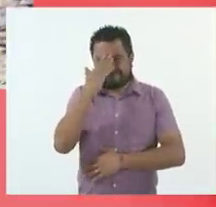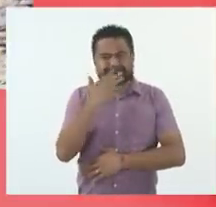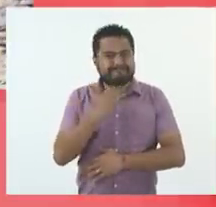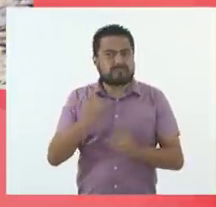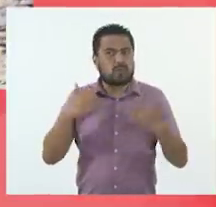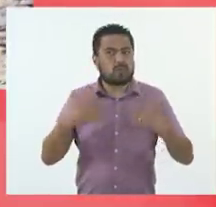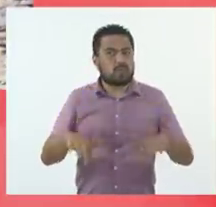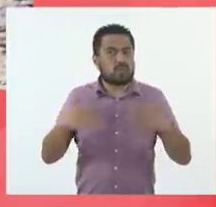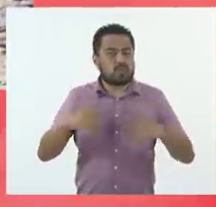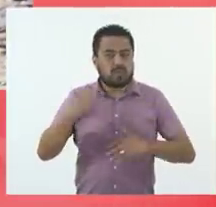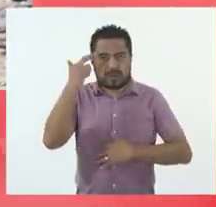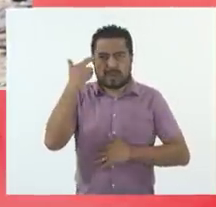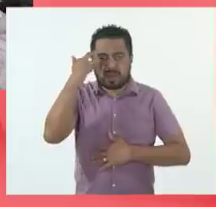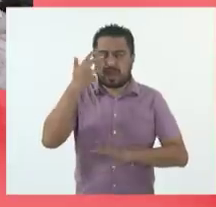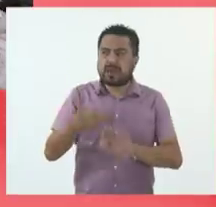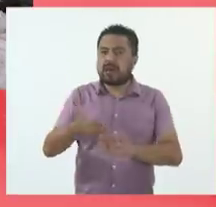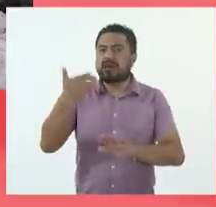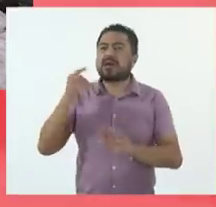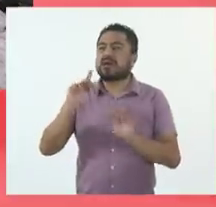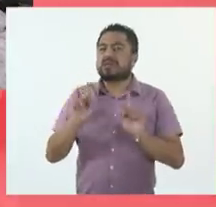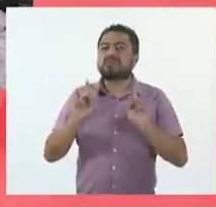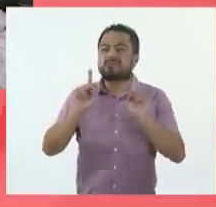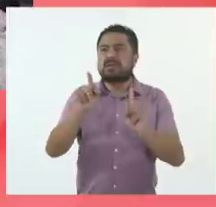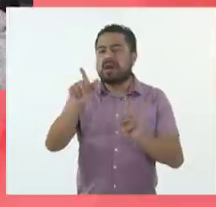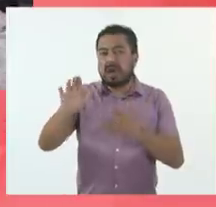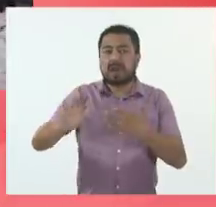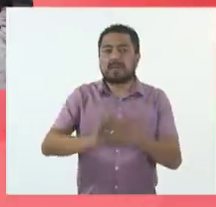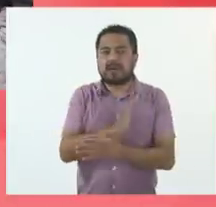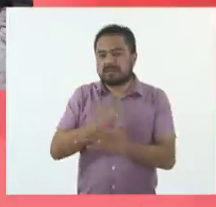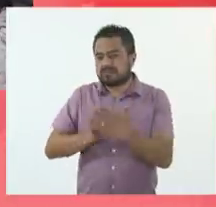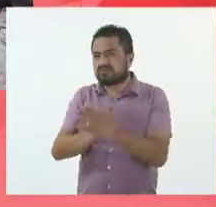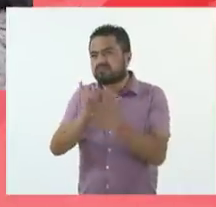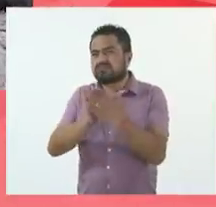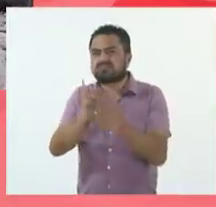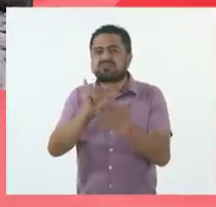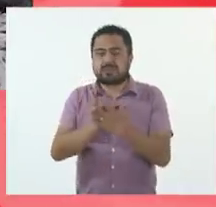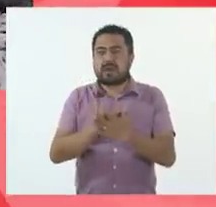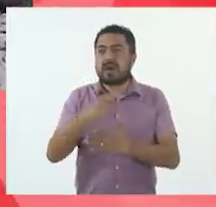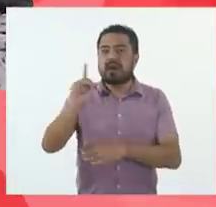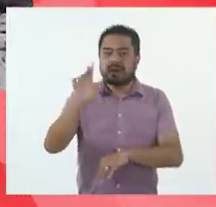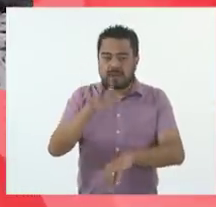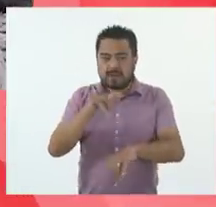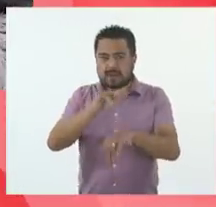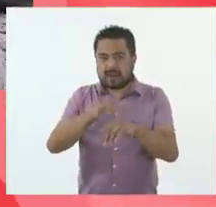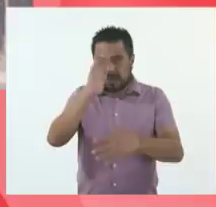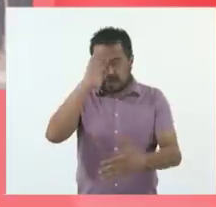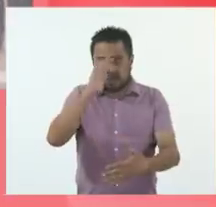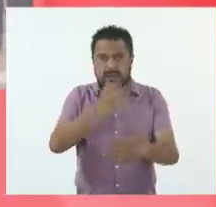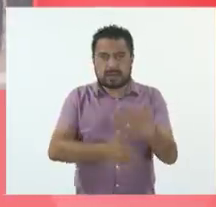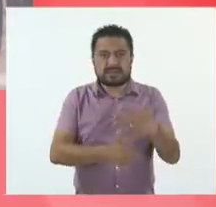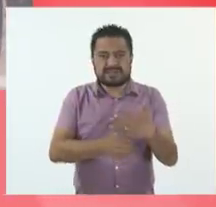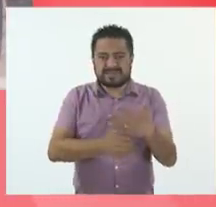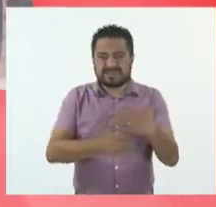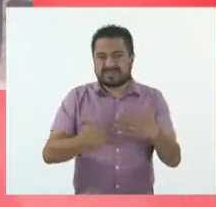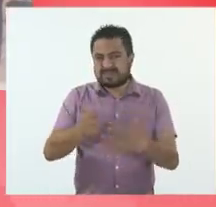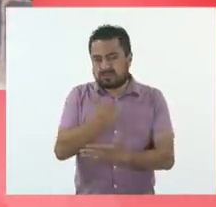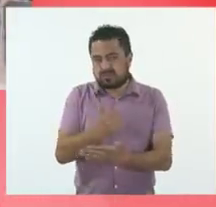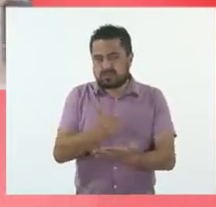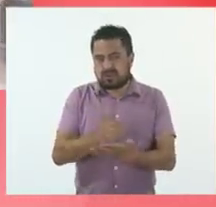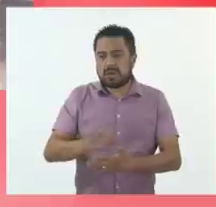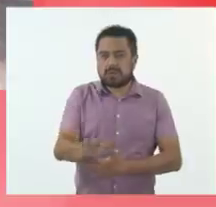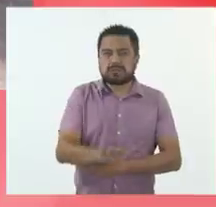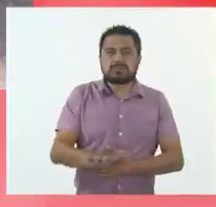virreinato. Además, este puente de la historia construyó la parte que le tocó en la Catedral Metropolitana, porque también